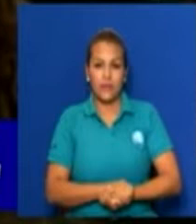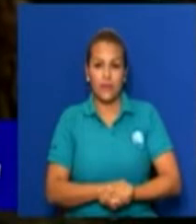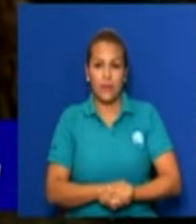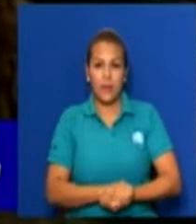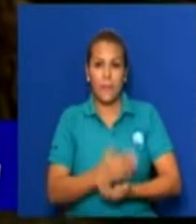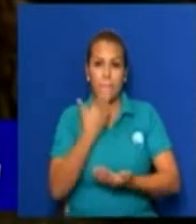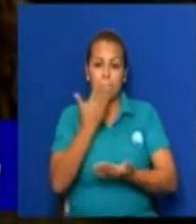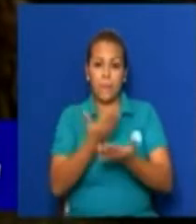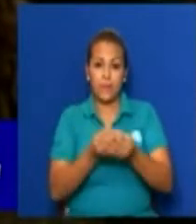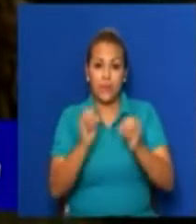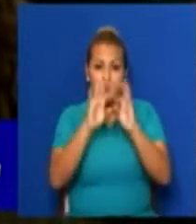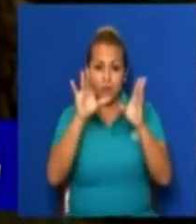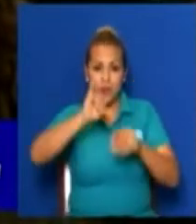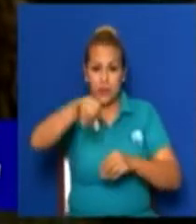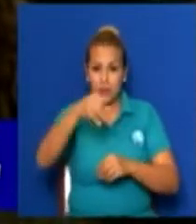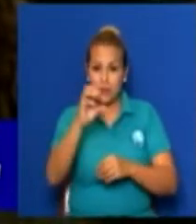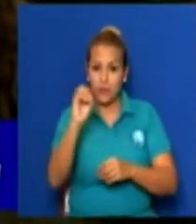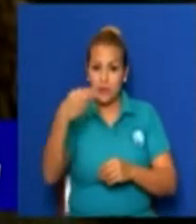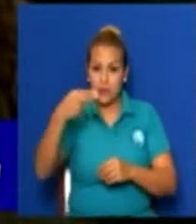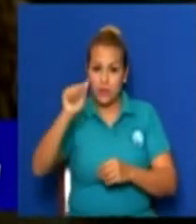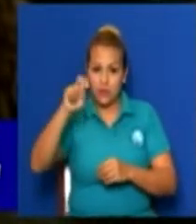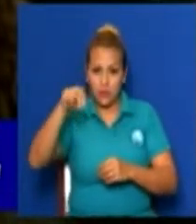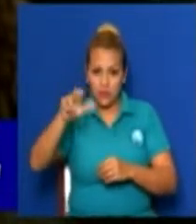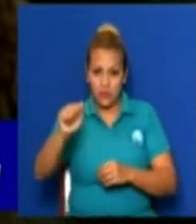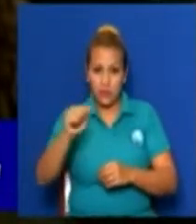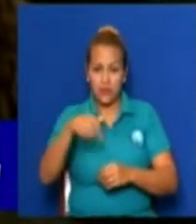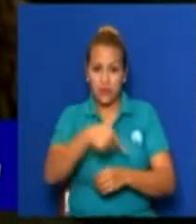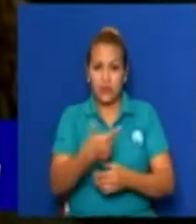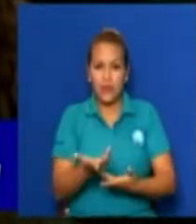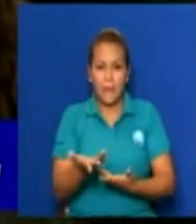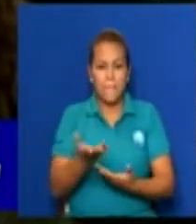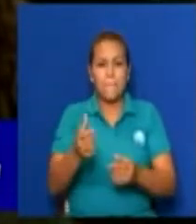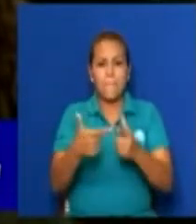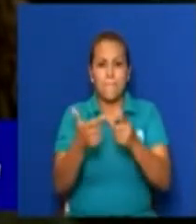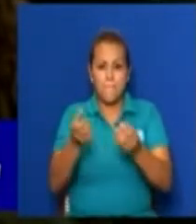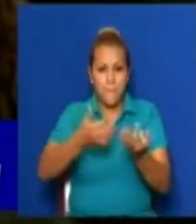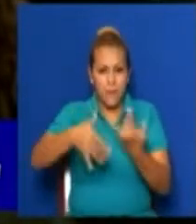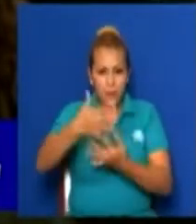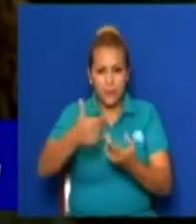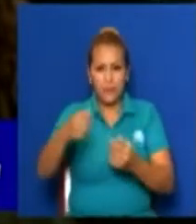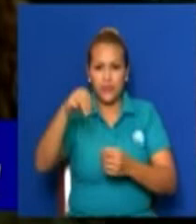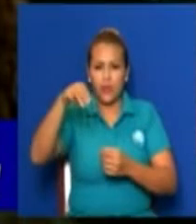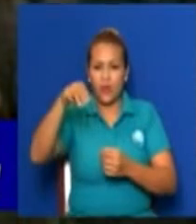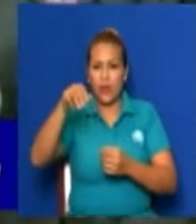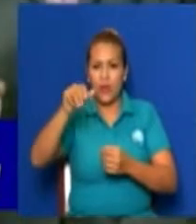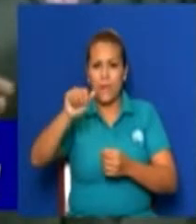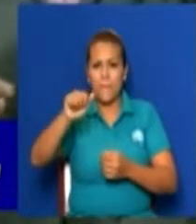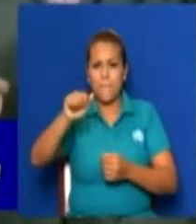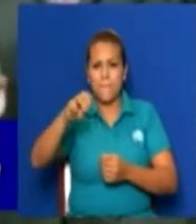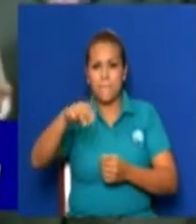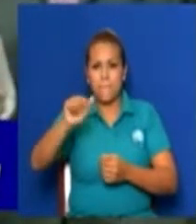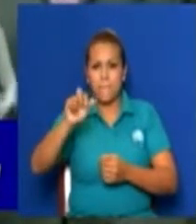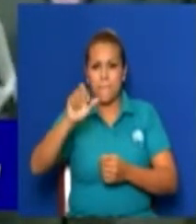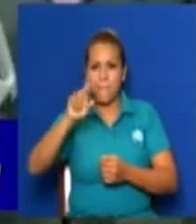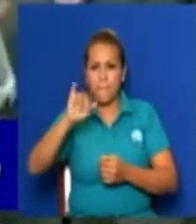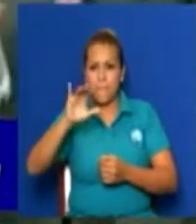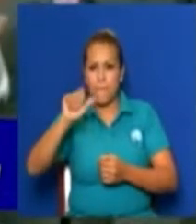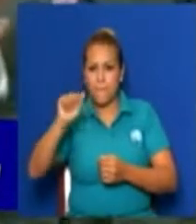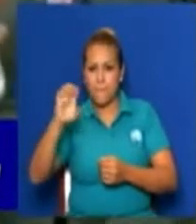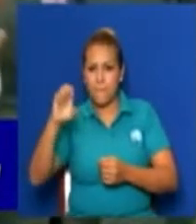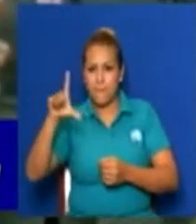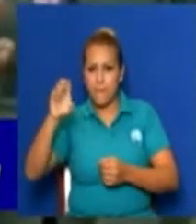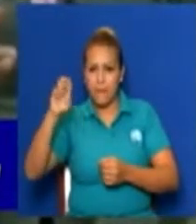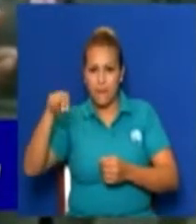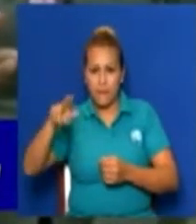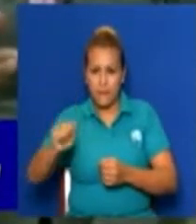Buenos días, Johanna Arce, abogada del Movimiento de Mujeres María Elena Cuadra. Bueno, primeramente agradecer la invitación. Destacar que